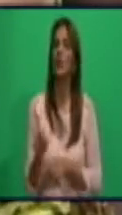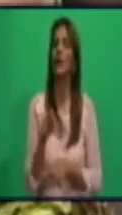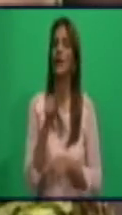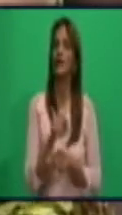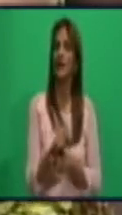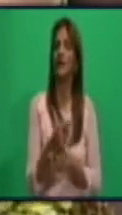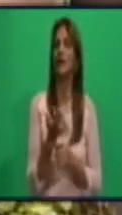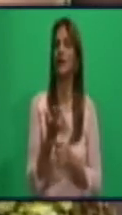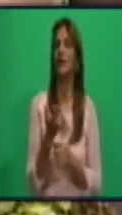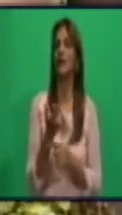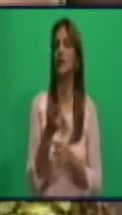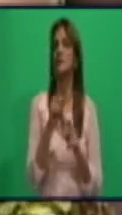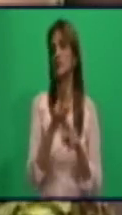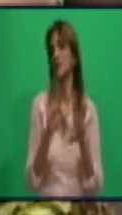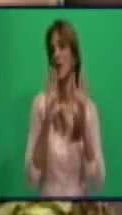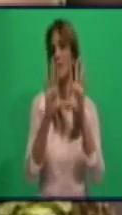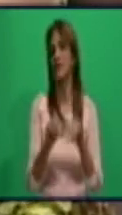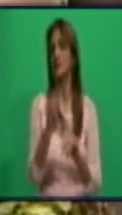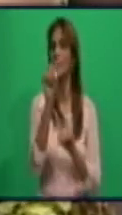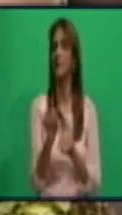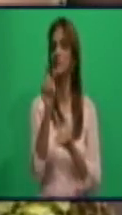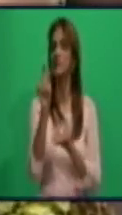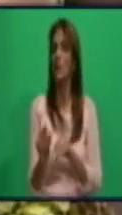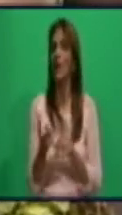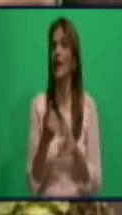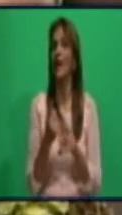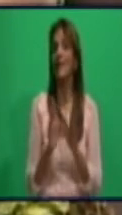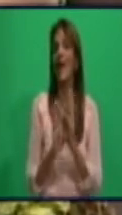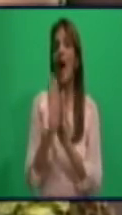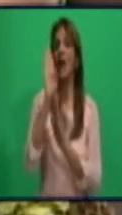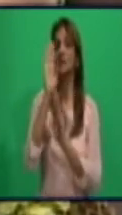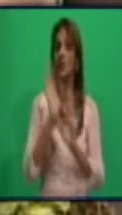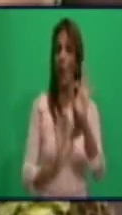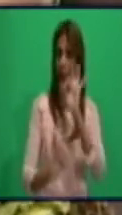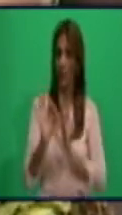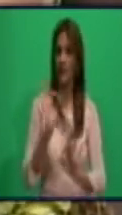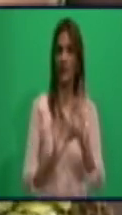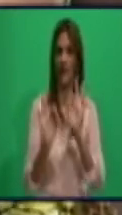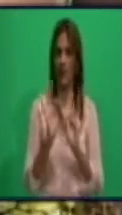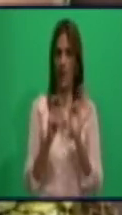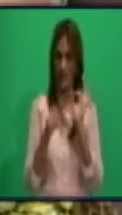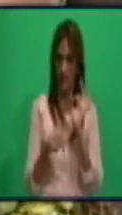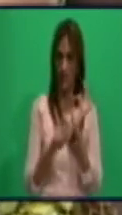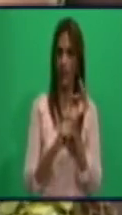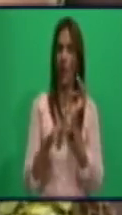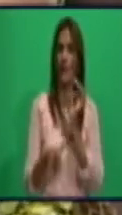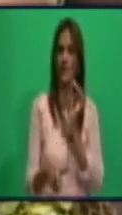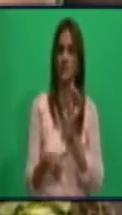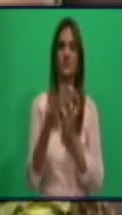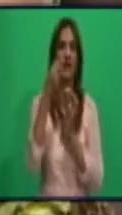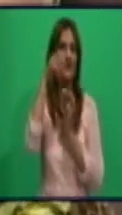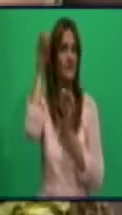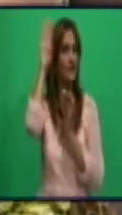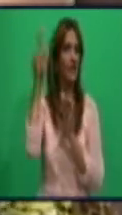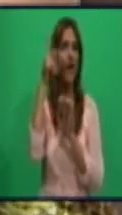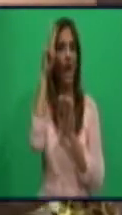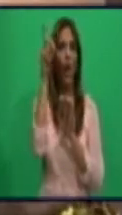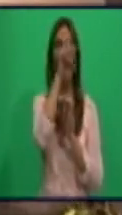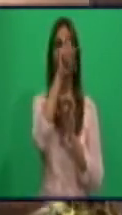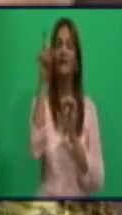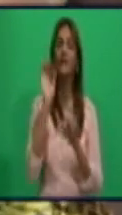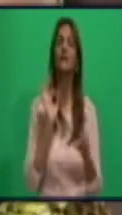riesgo. Aquí en la provincia, el hospital Celia Sánchez Manduley es el hospital designado desde